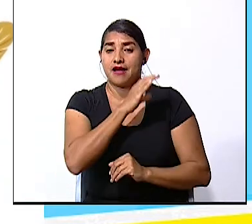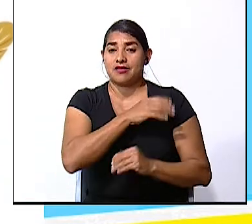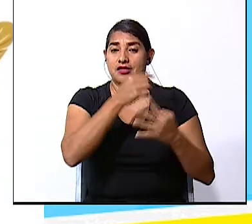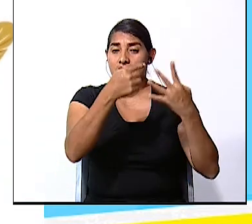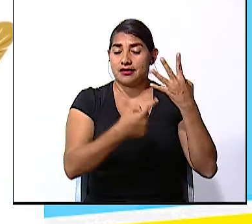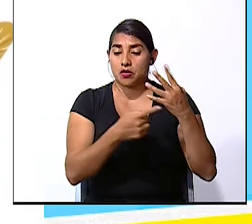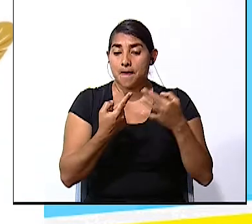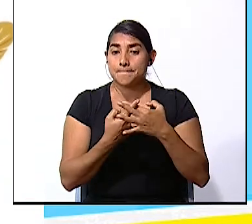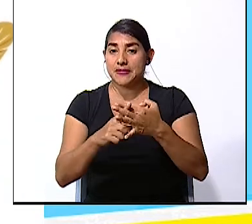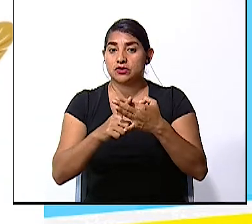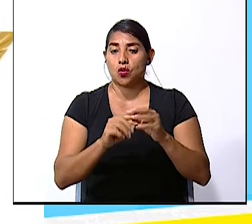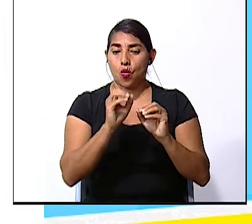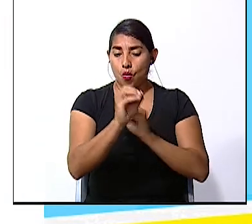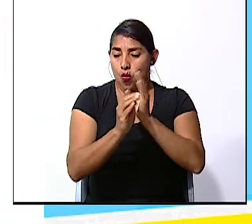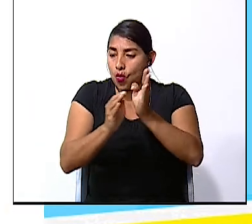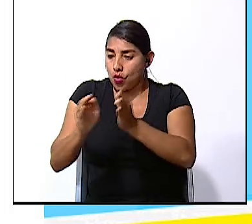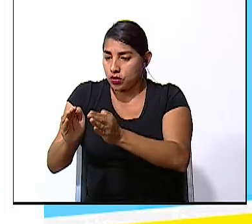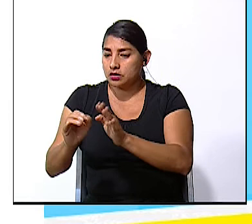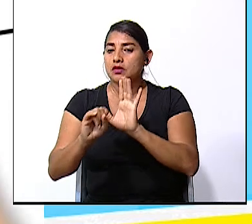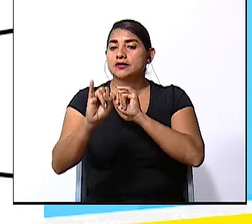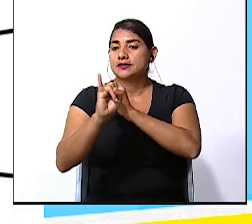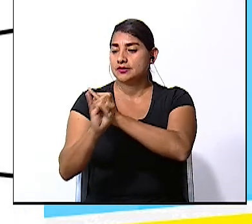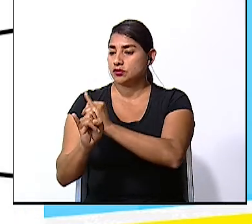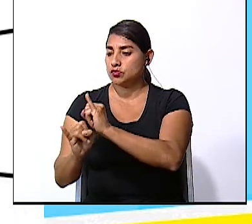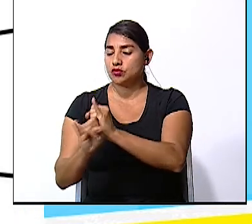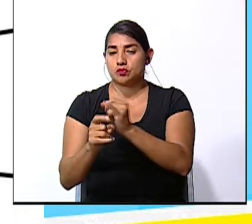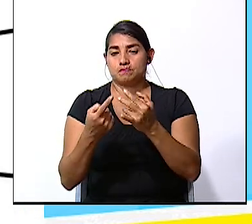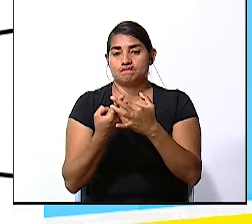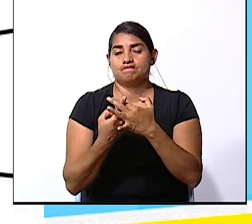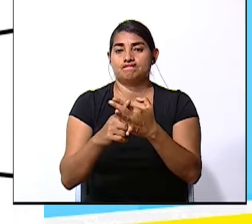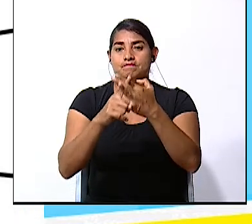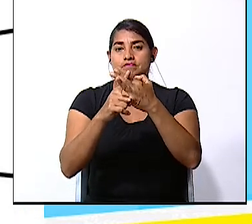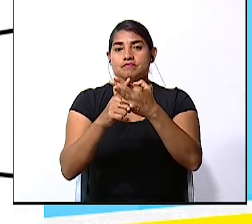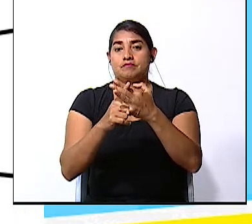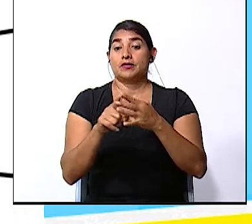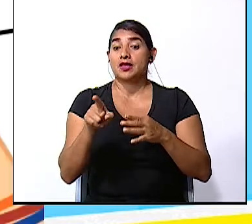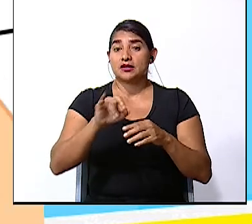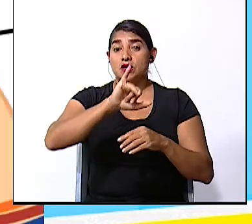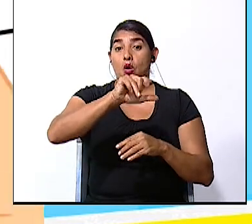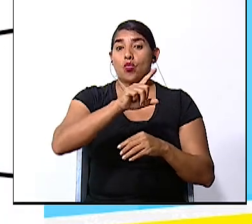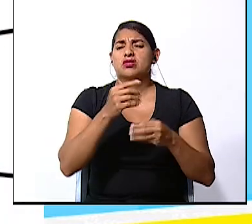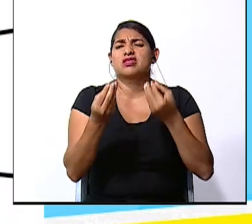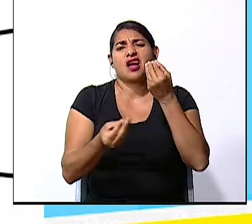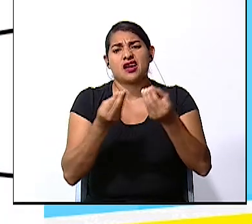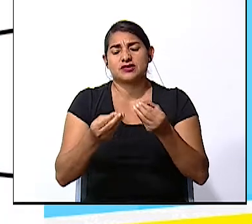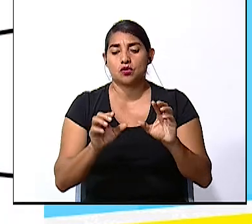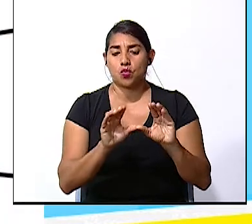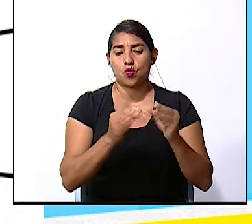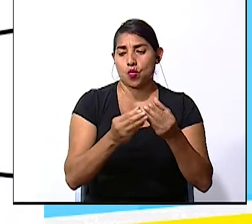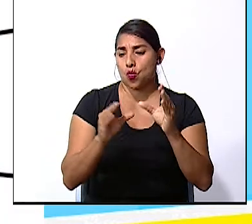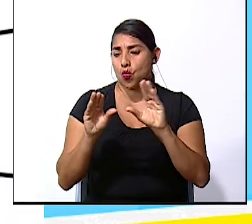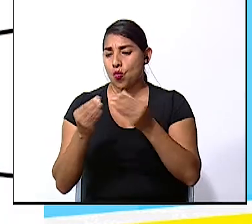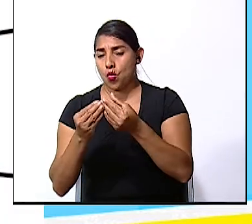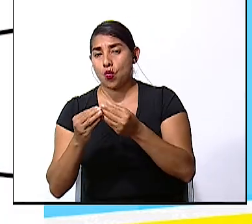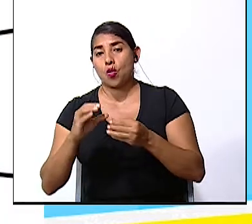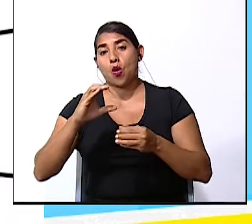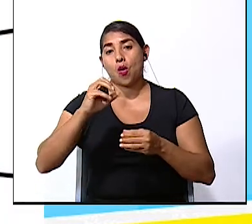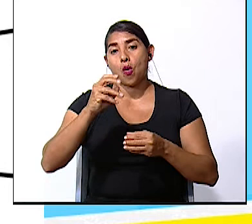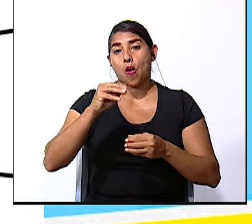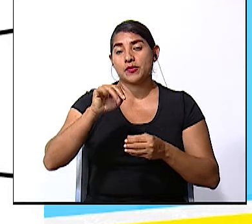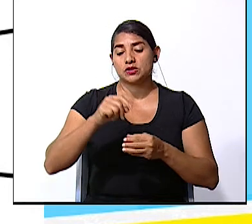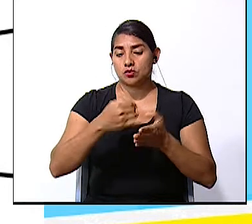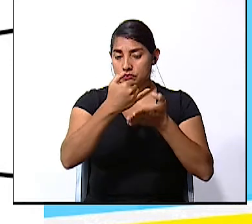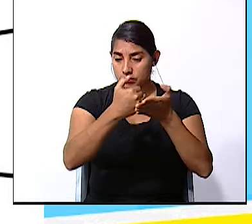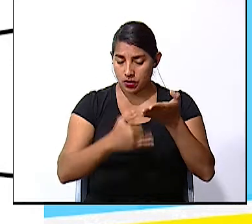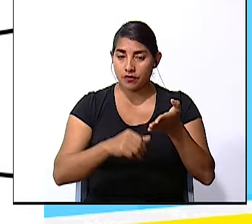al iniciar una organización de sus instituciones. Lo que la junta debía hacer era formar una comisión redactora de